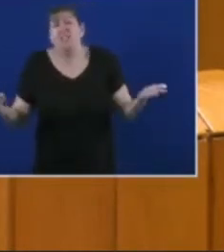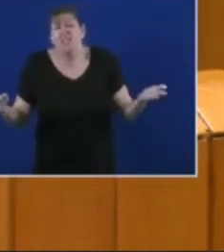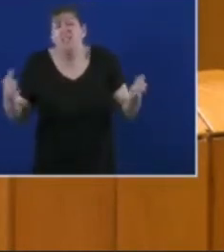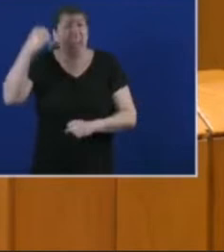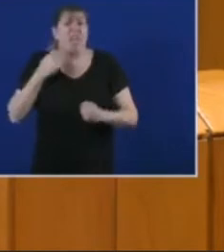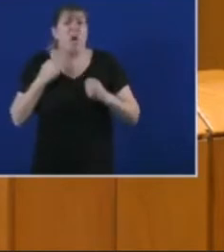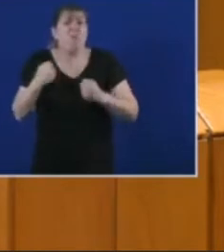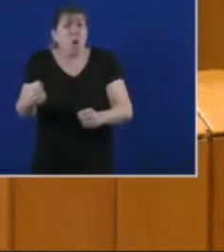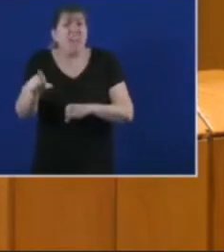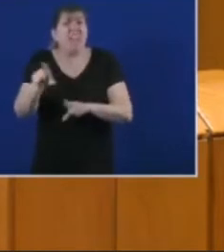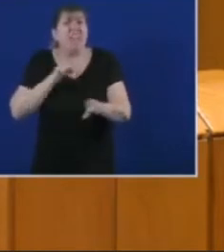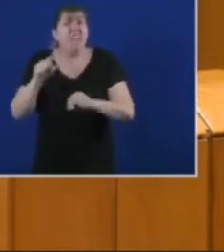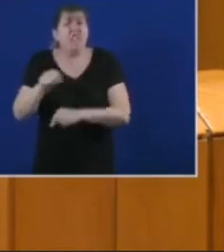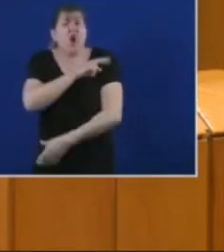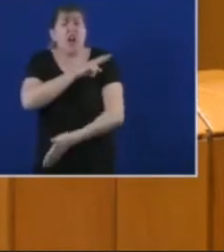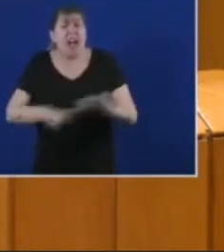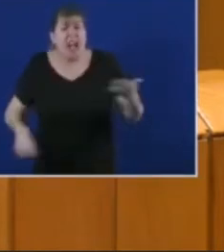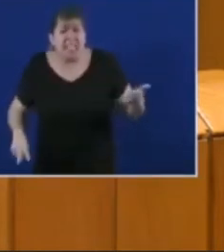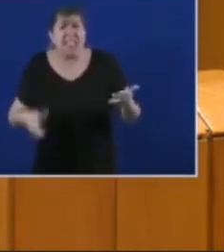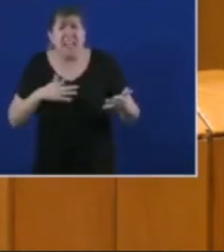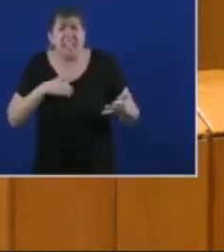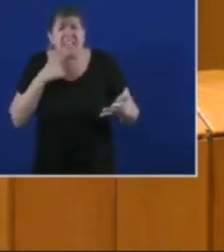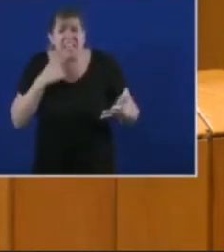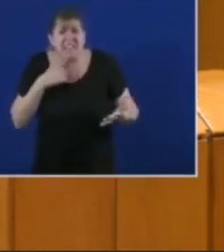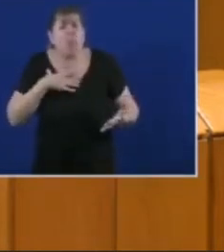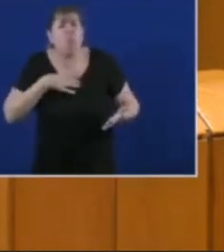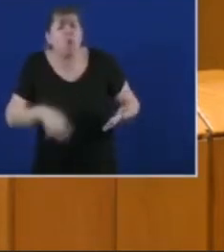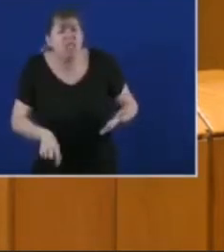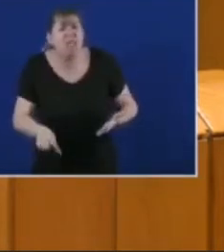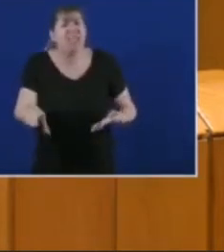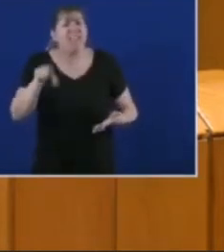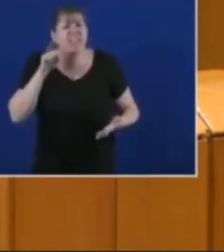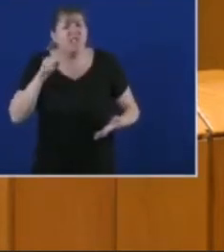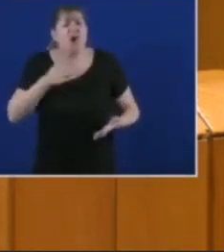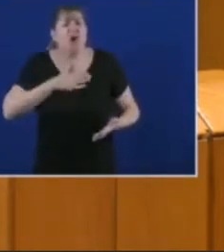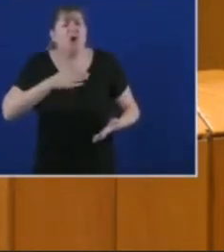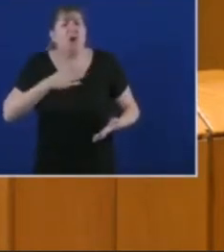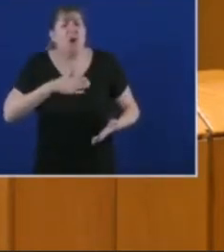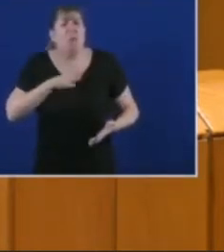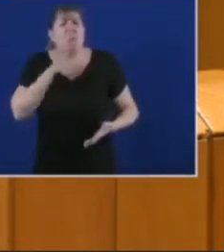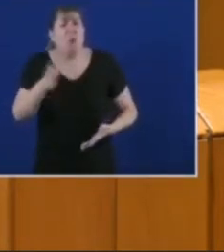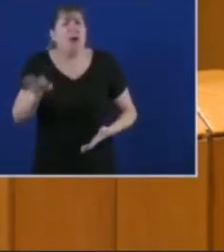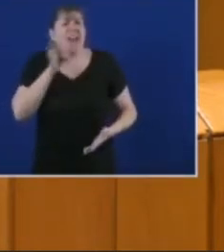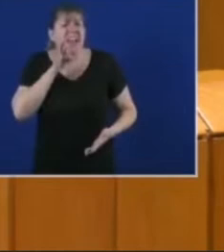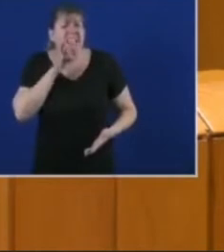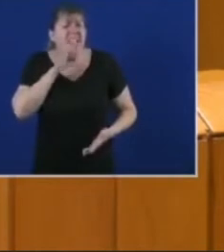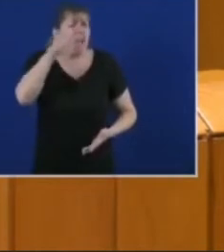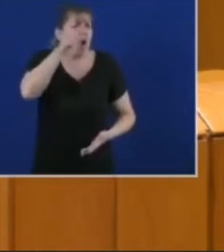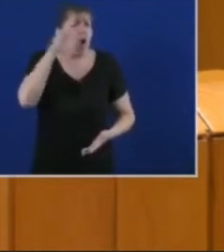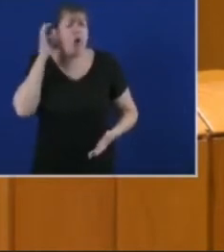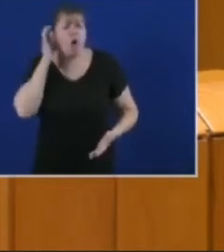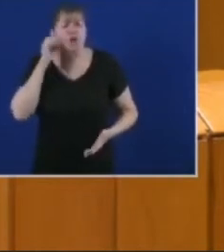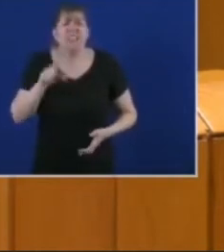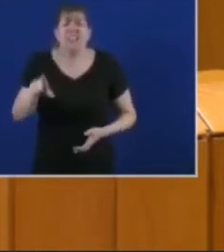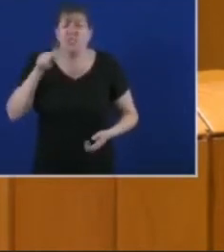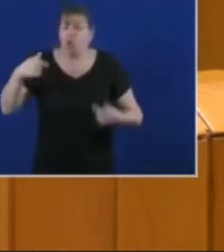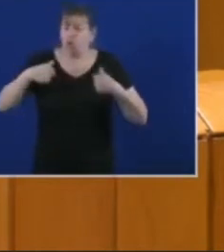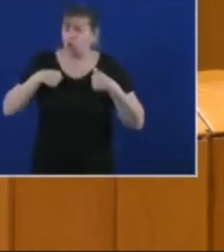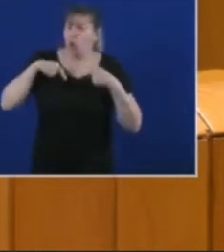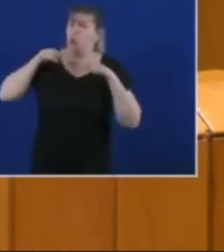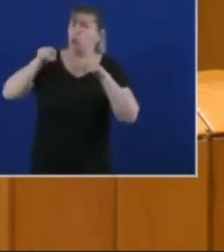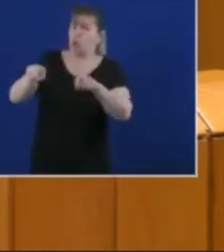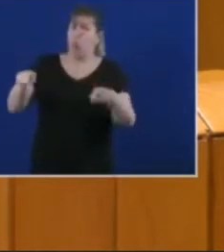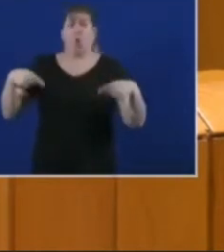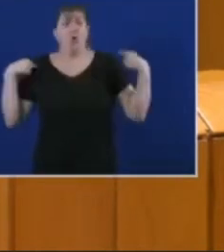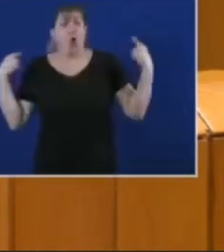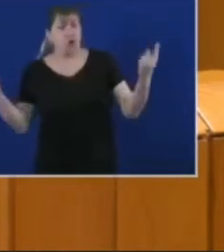que significa? Que podes decidir por ti mesmo, como galega, como galego, ti, eu,